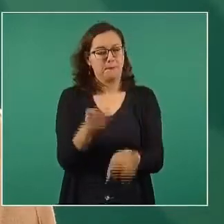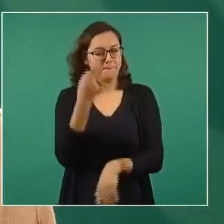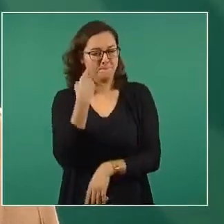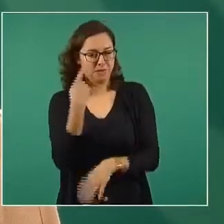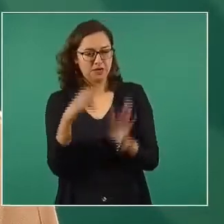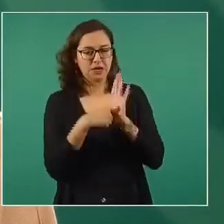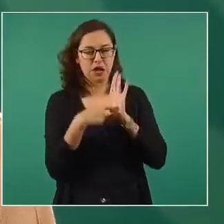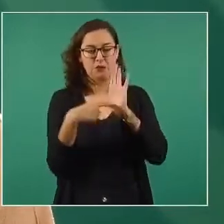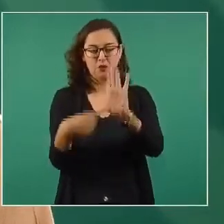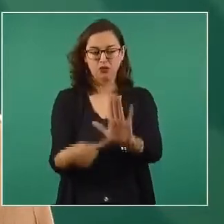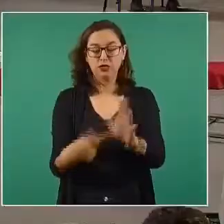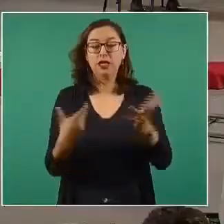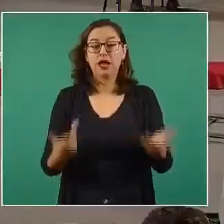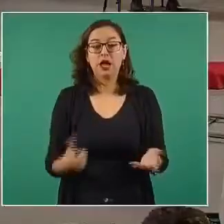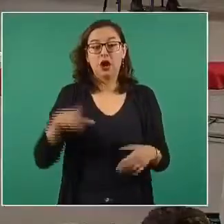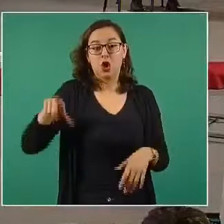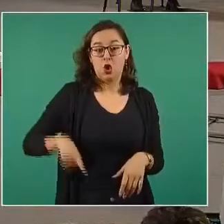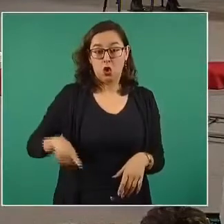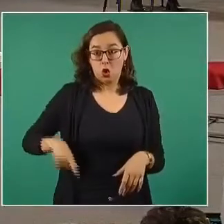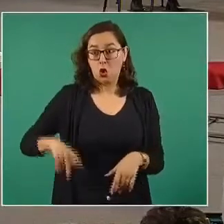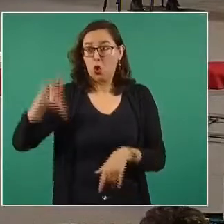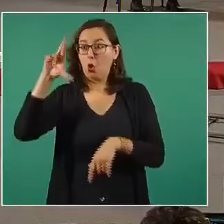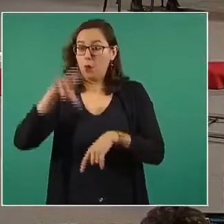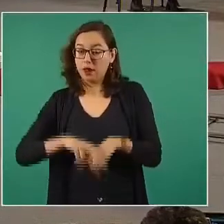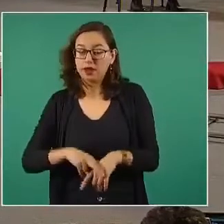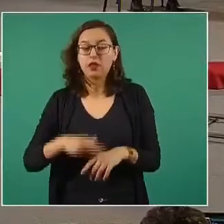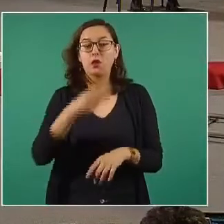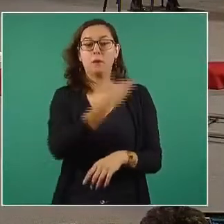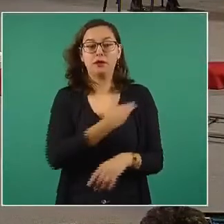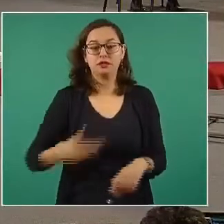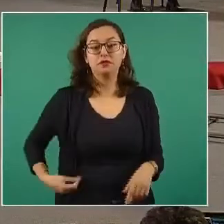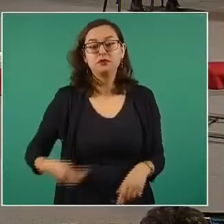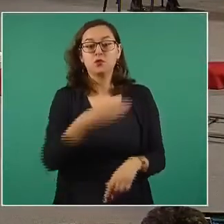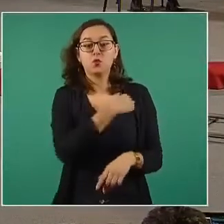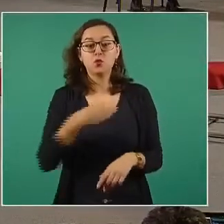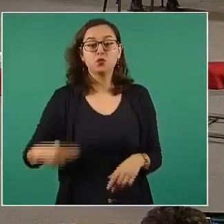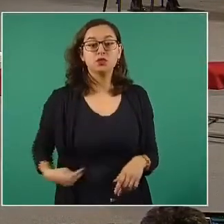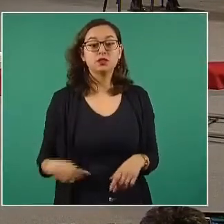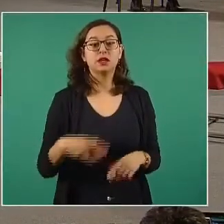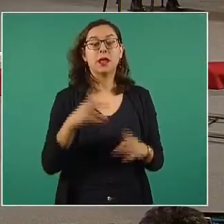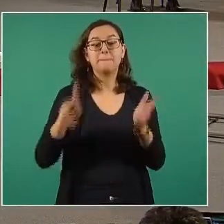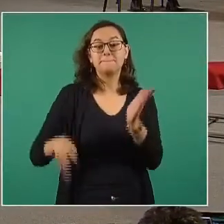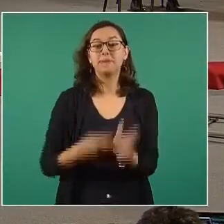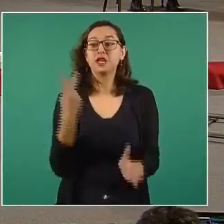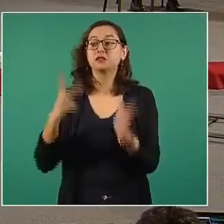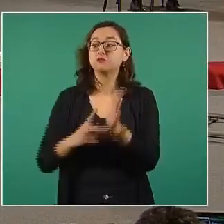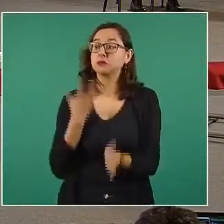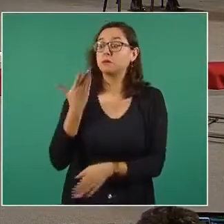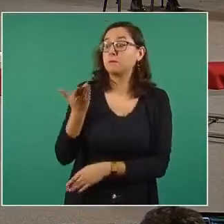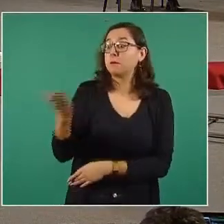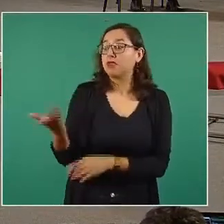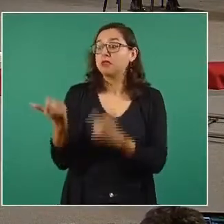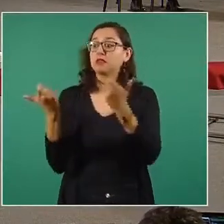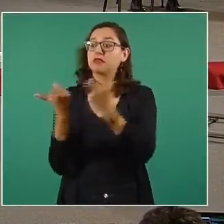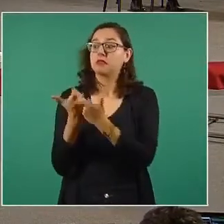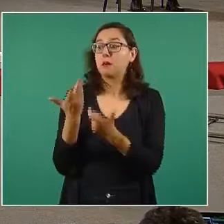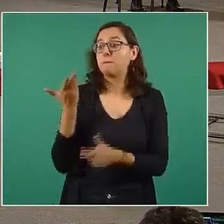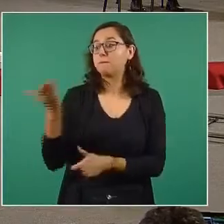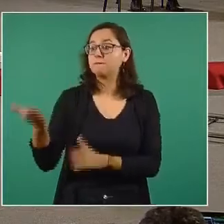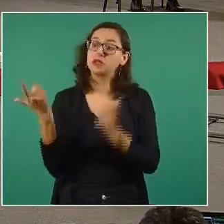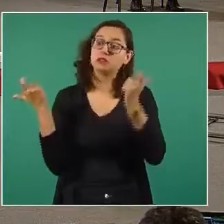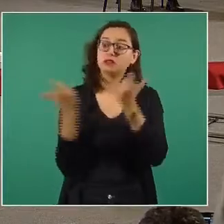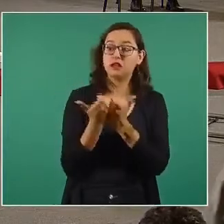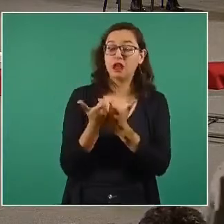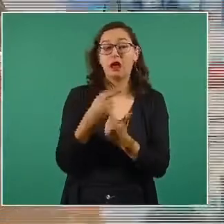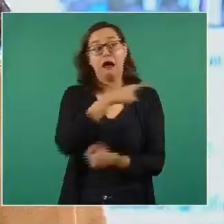que pedían dinero para darle a los afectados de desastres naturales y que nunca llegaron a la gente. Ayer